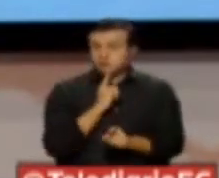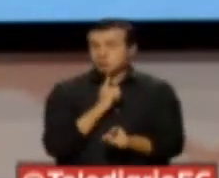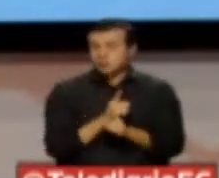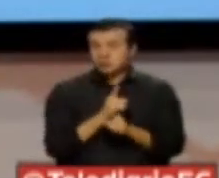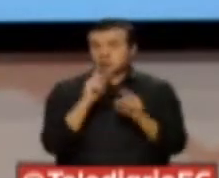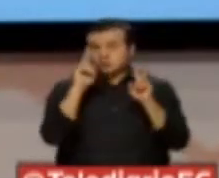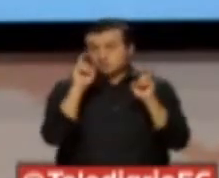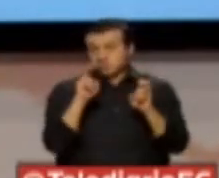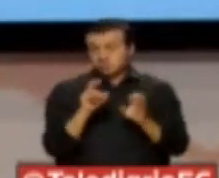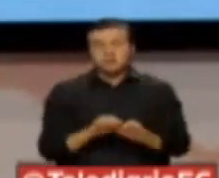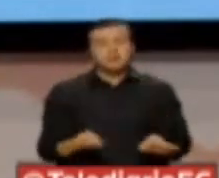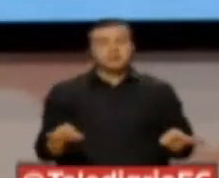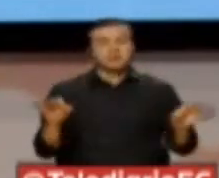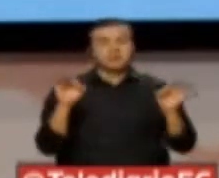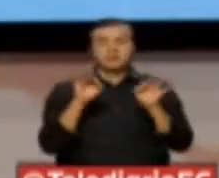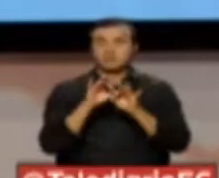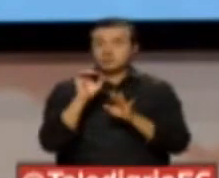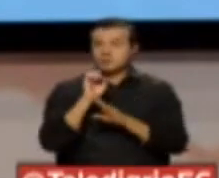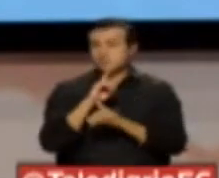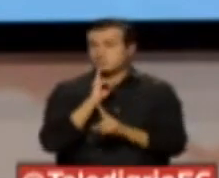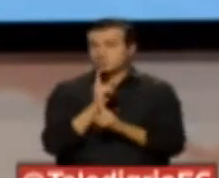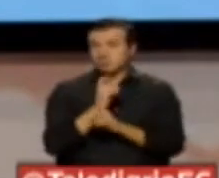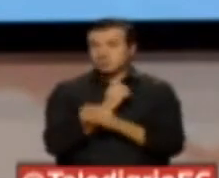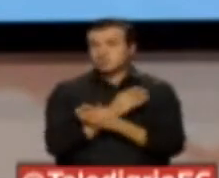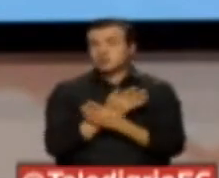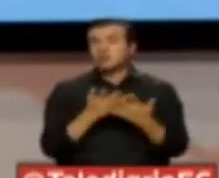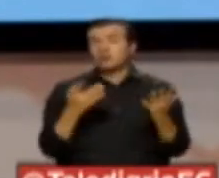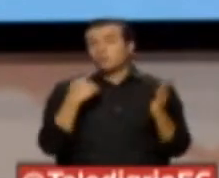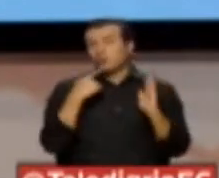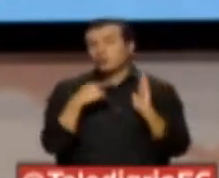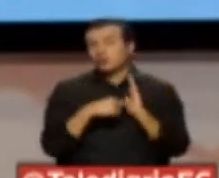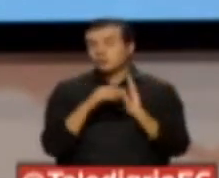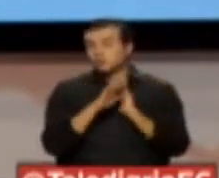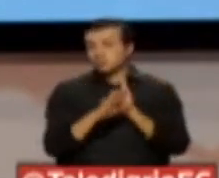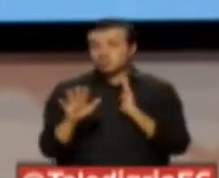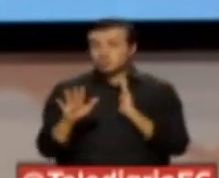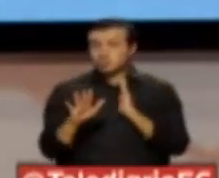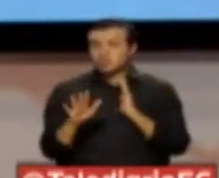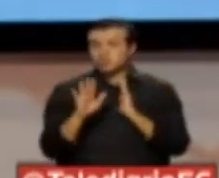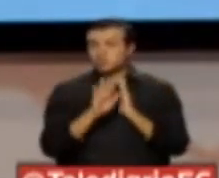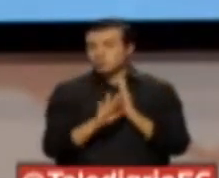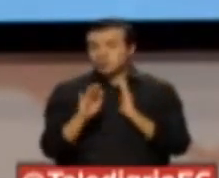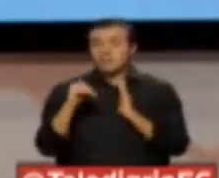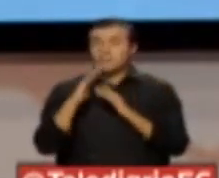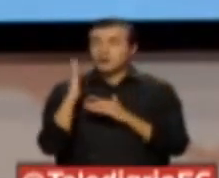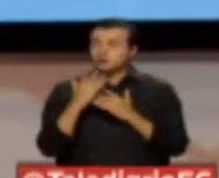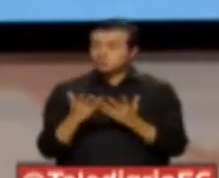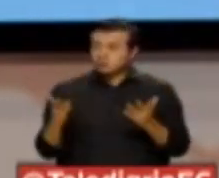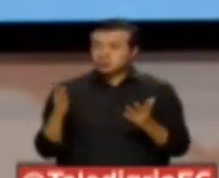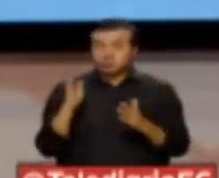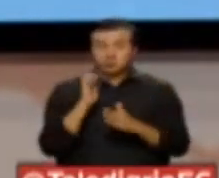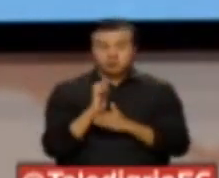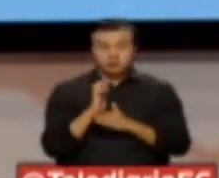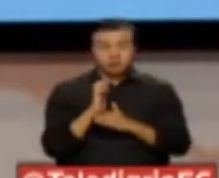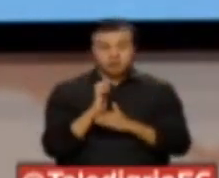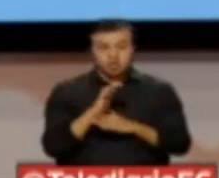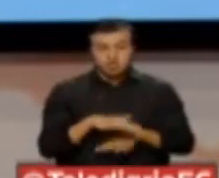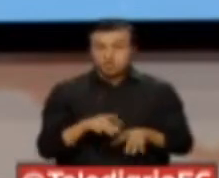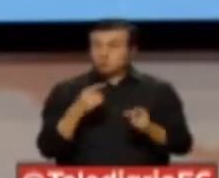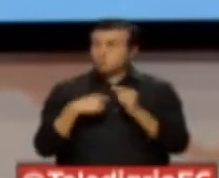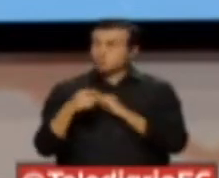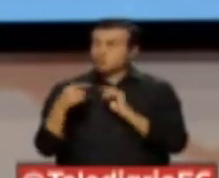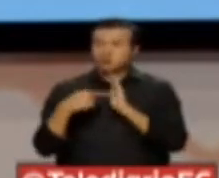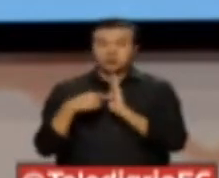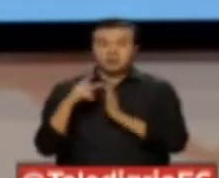aquellos temas que son importantes para el ecuador como aquellos de poder ingresar más productos del ecuador con cero